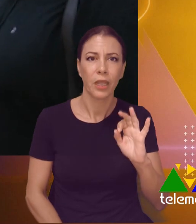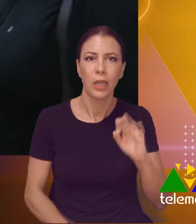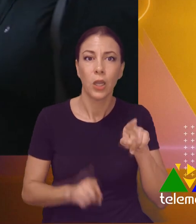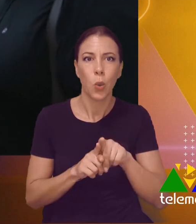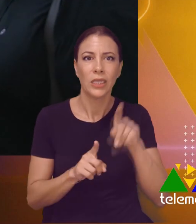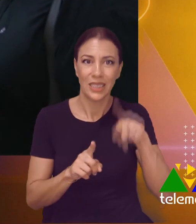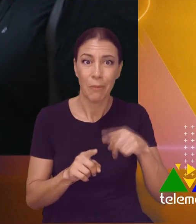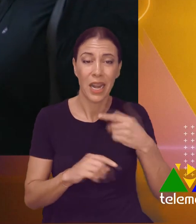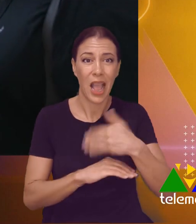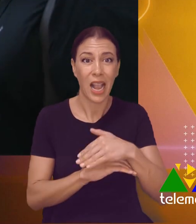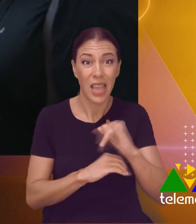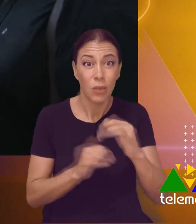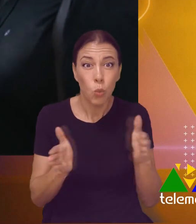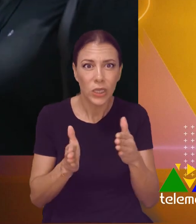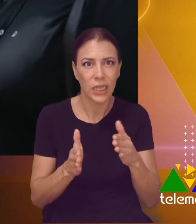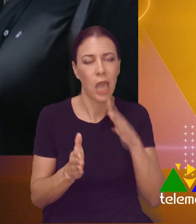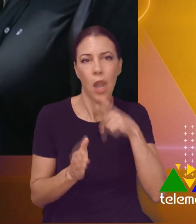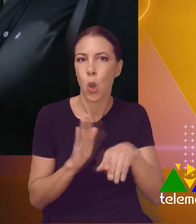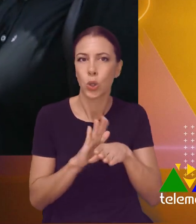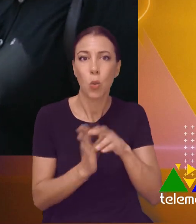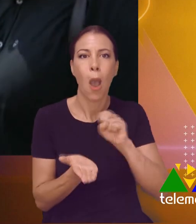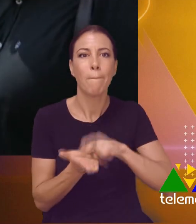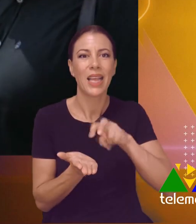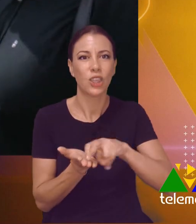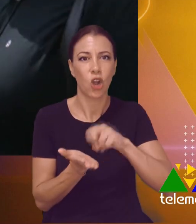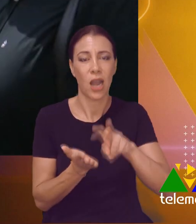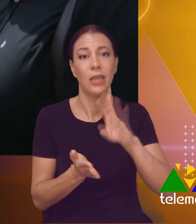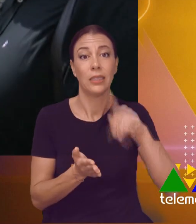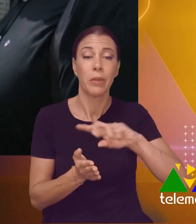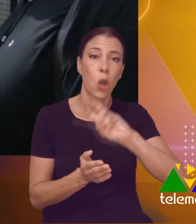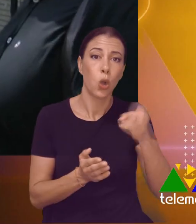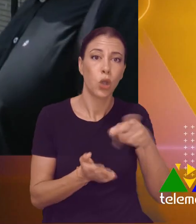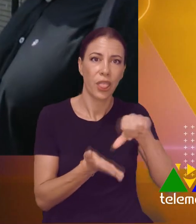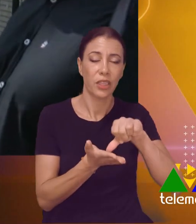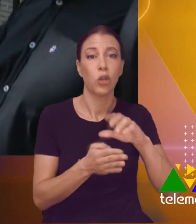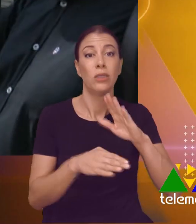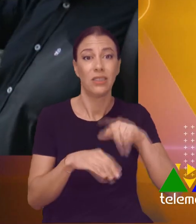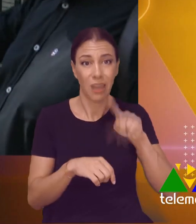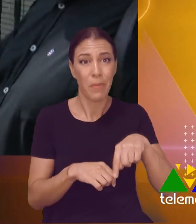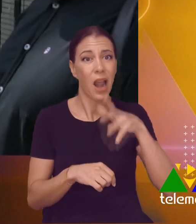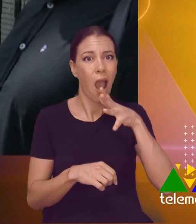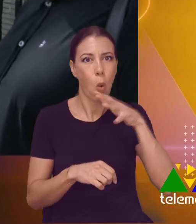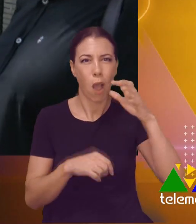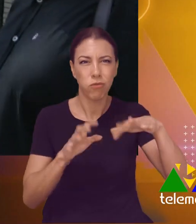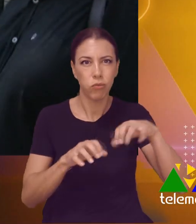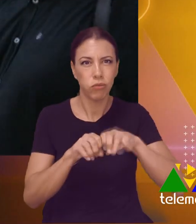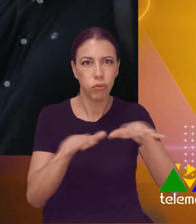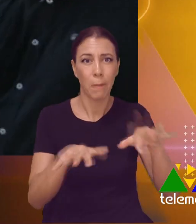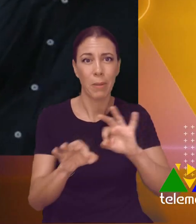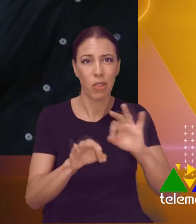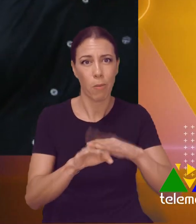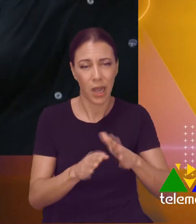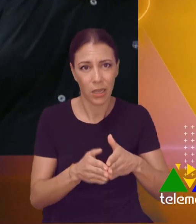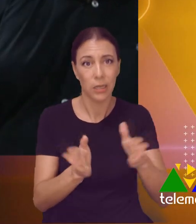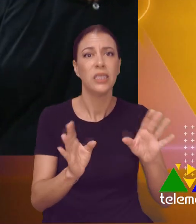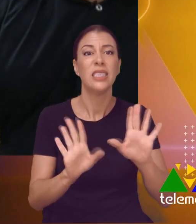ya como calles peatonales, evidentemente, por lo estrechas que son. Y en el centro, pues para que rápidamente el agua pueda salir,